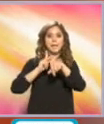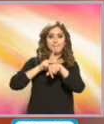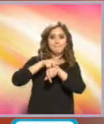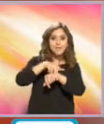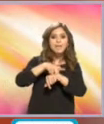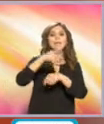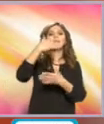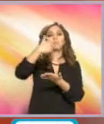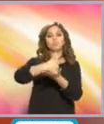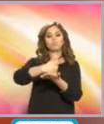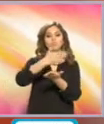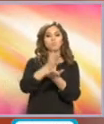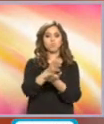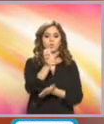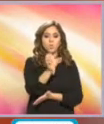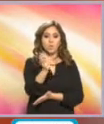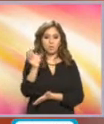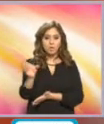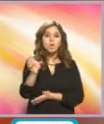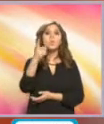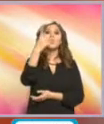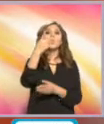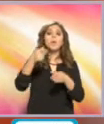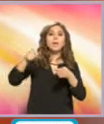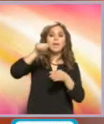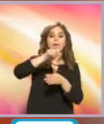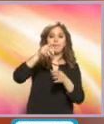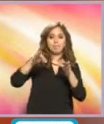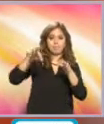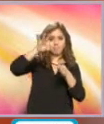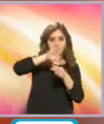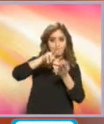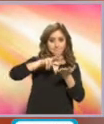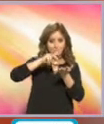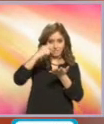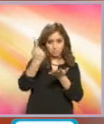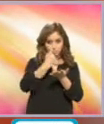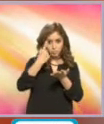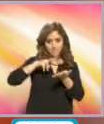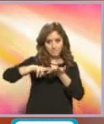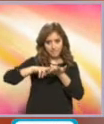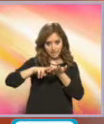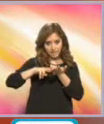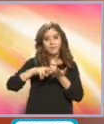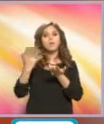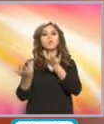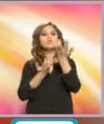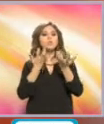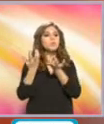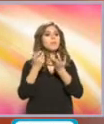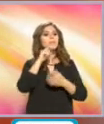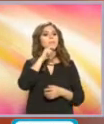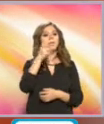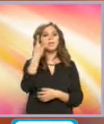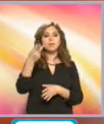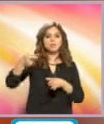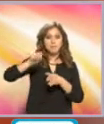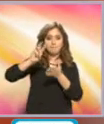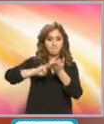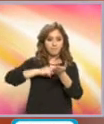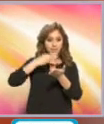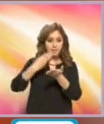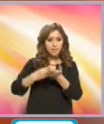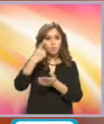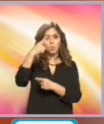y cortada en cuadritos. Una taza de salsa verde cocida. Necesitamos también 3 cucharaditas de mantequilla, Un cuarto de taza